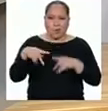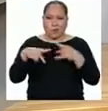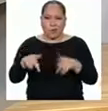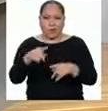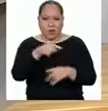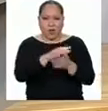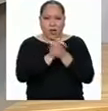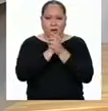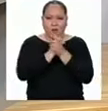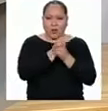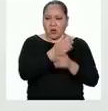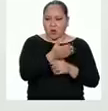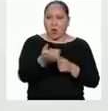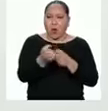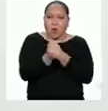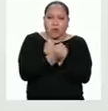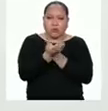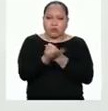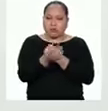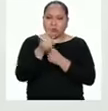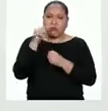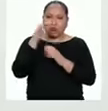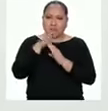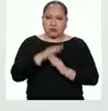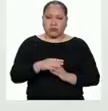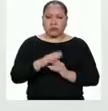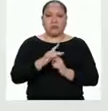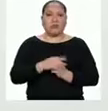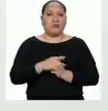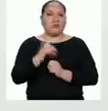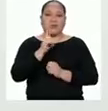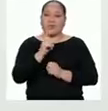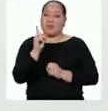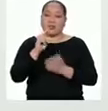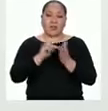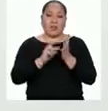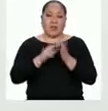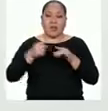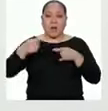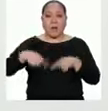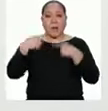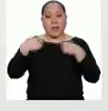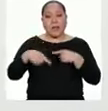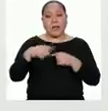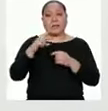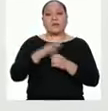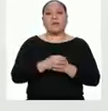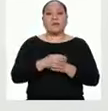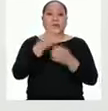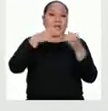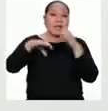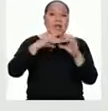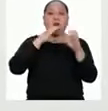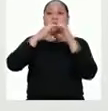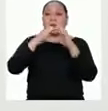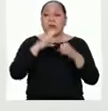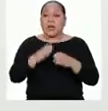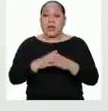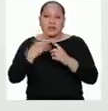nuestros seres queridos la cometan. Tengamos claro que no se trata de pelear, sino de conversar y lograr que las demás